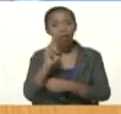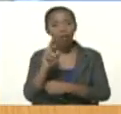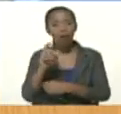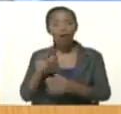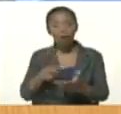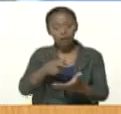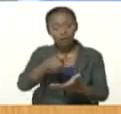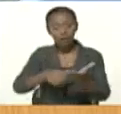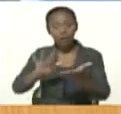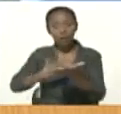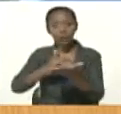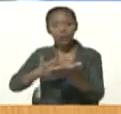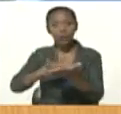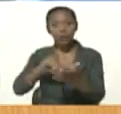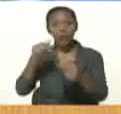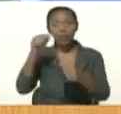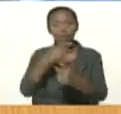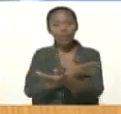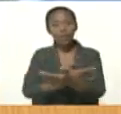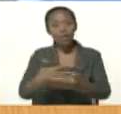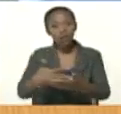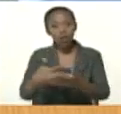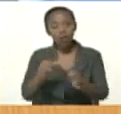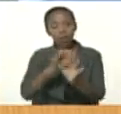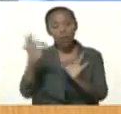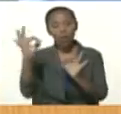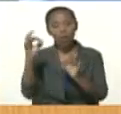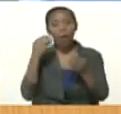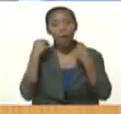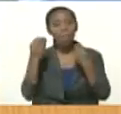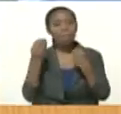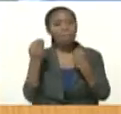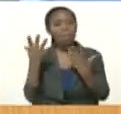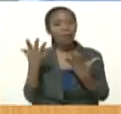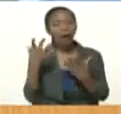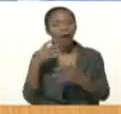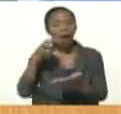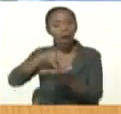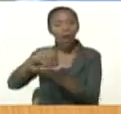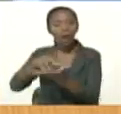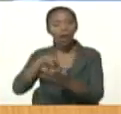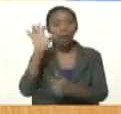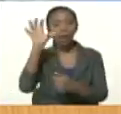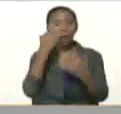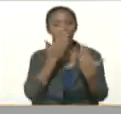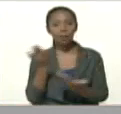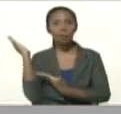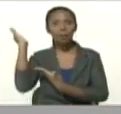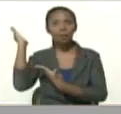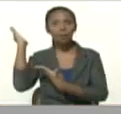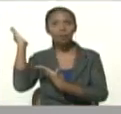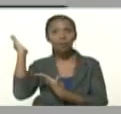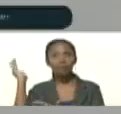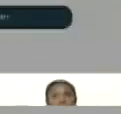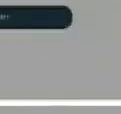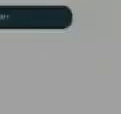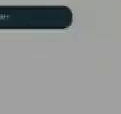aplicación de este 1.000.000 de Petros para los estados del país. Adelante.